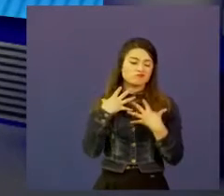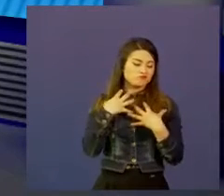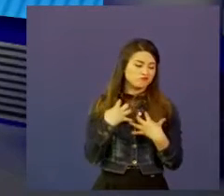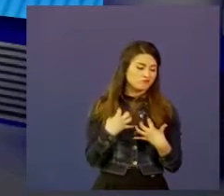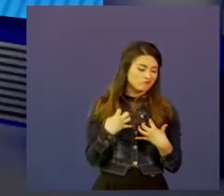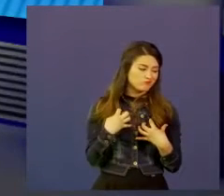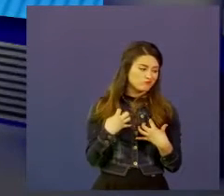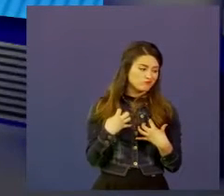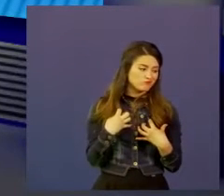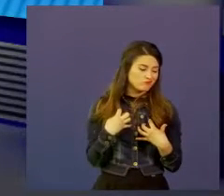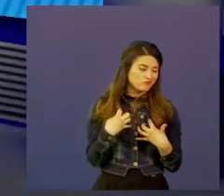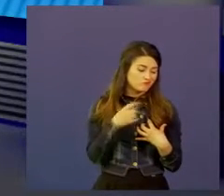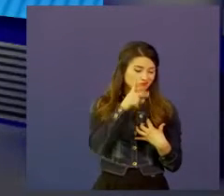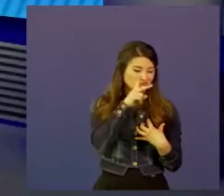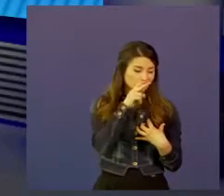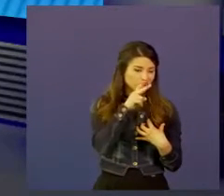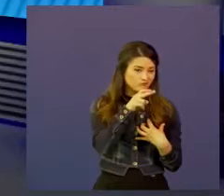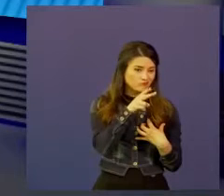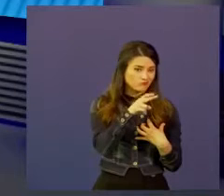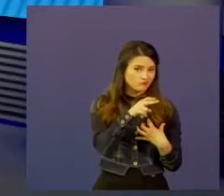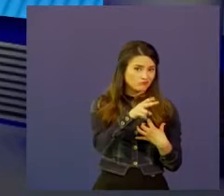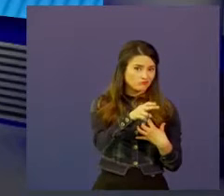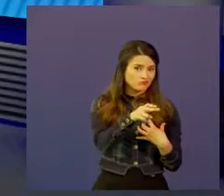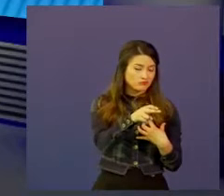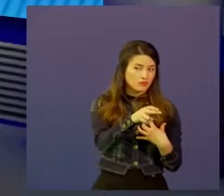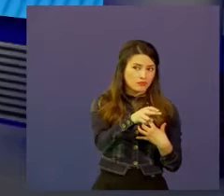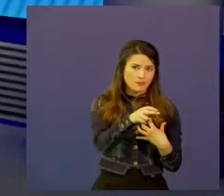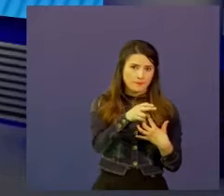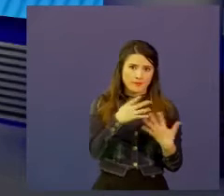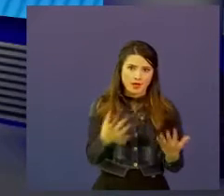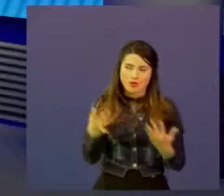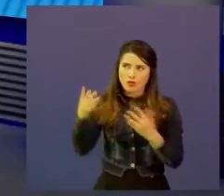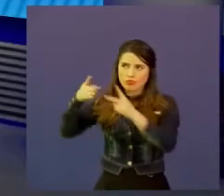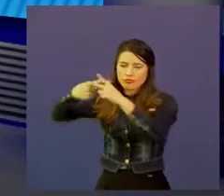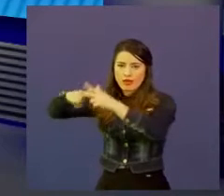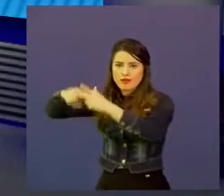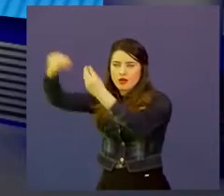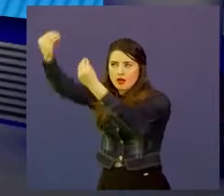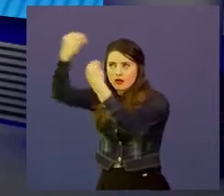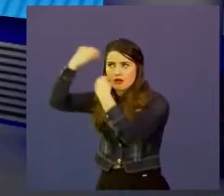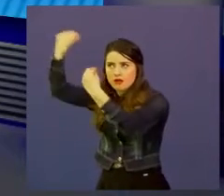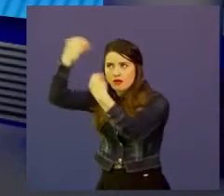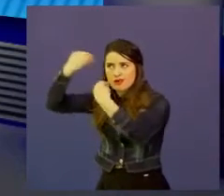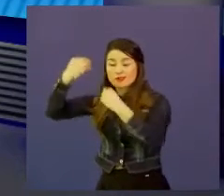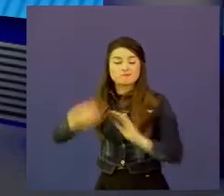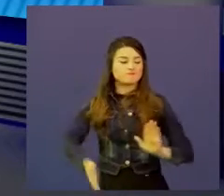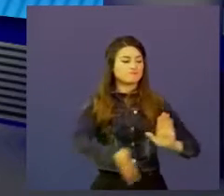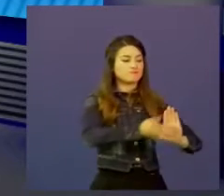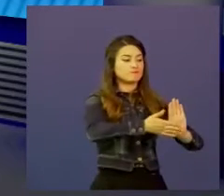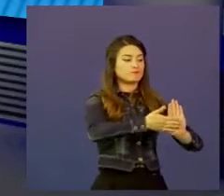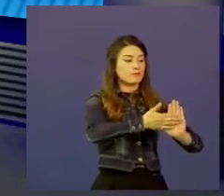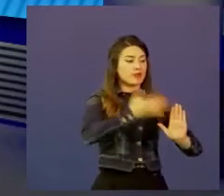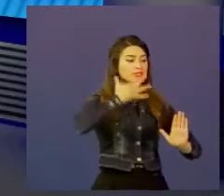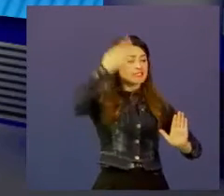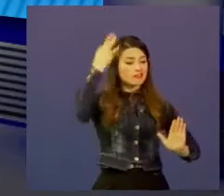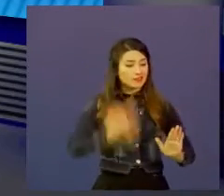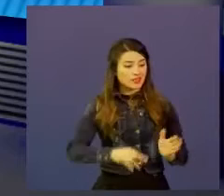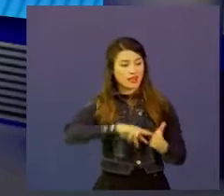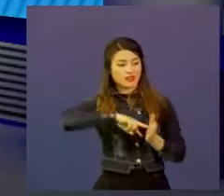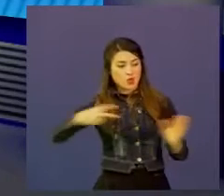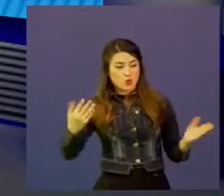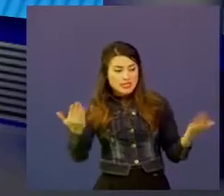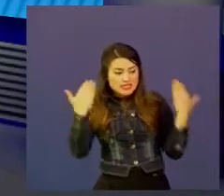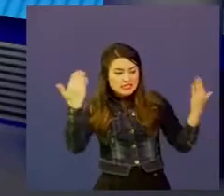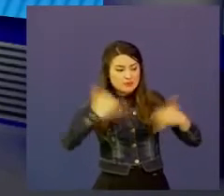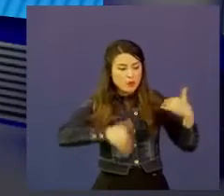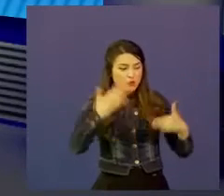evidencia, es decir, cuando tú logras demostrarles que lo que estás diciendo no se queda solamente en la teoría, sino que realmente